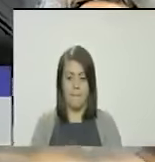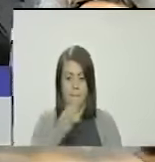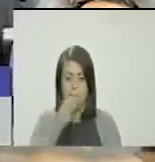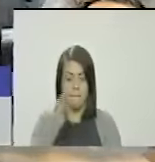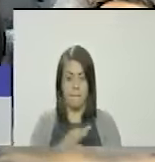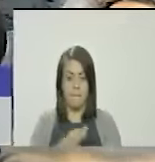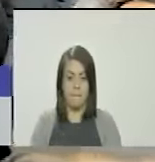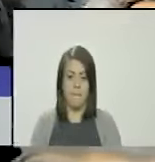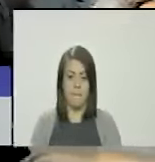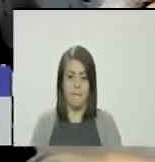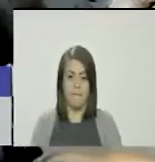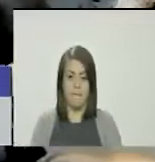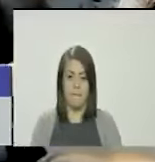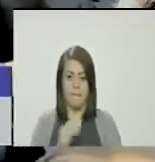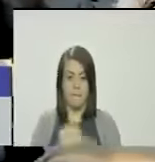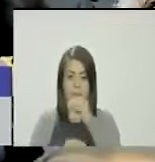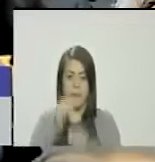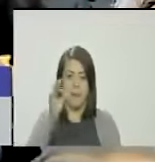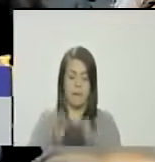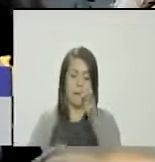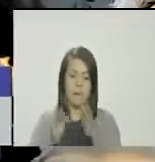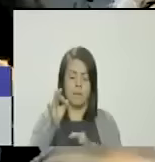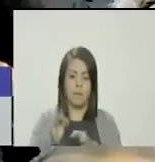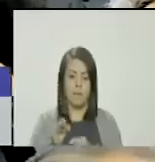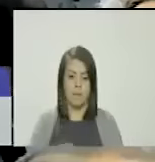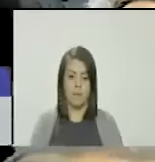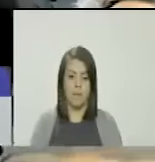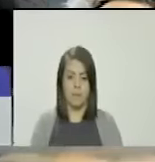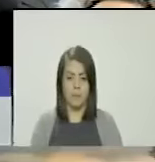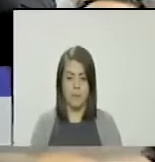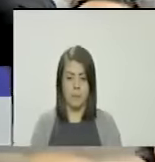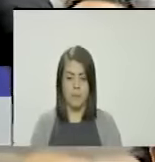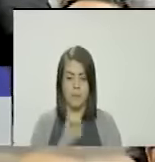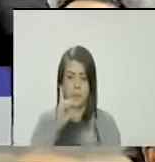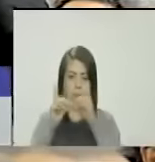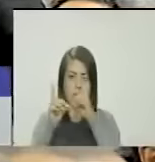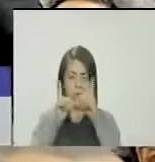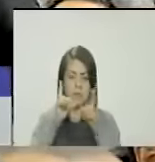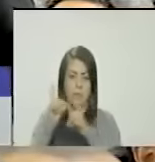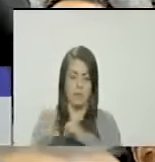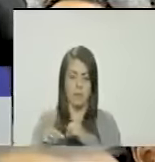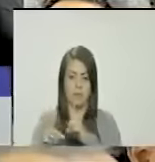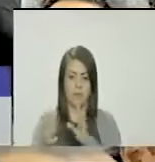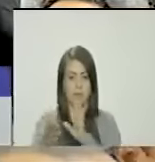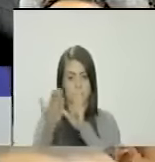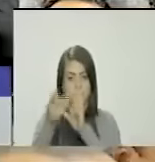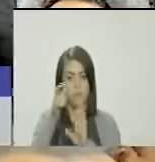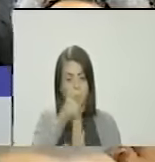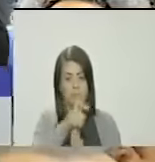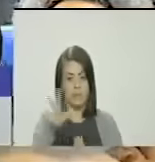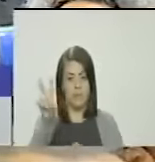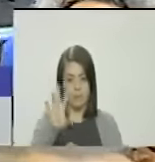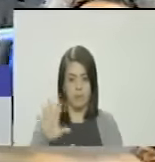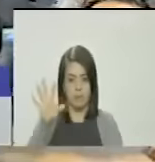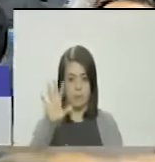firmeza, hacer justicia y que el diálogo sea de frente al pueblo